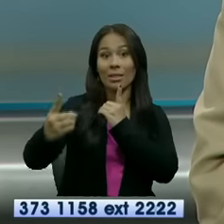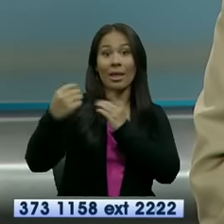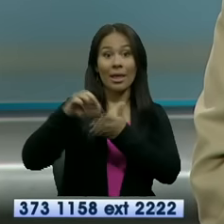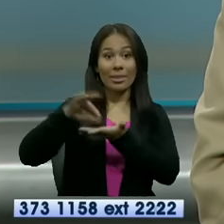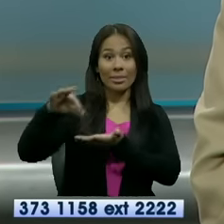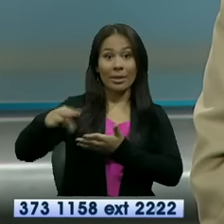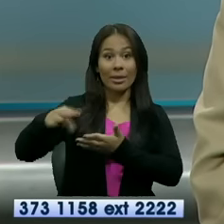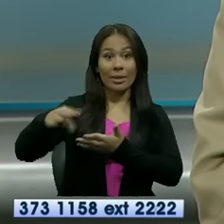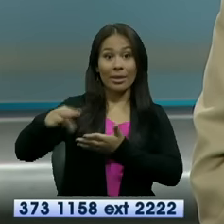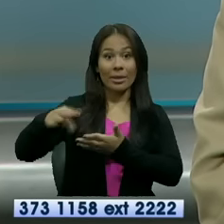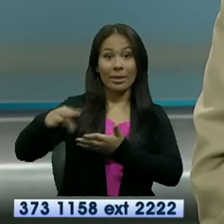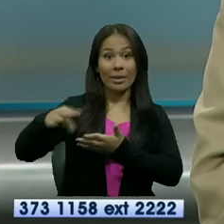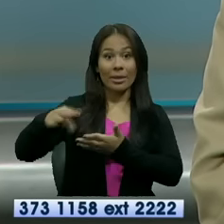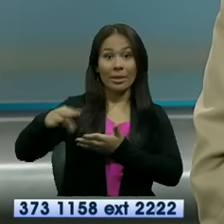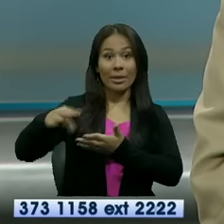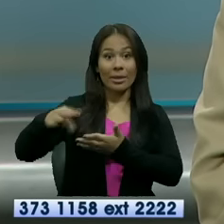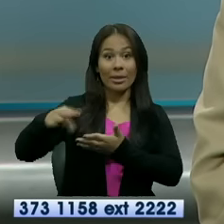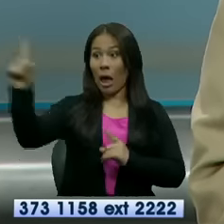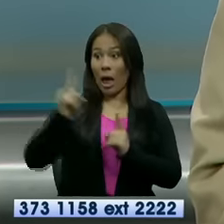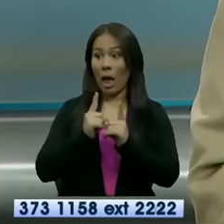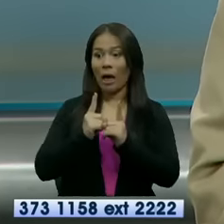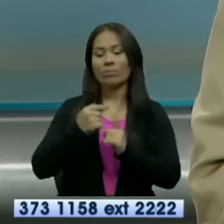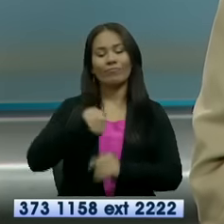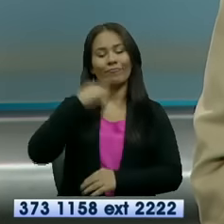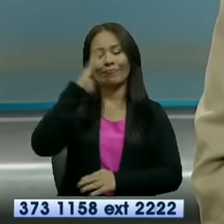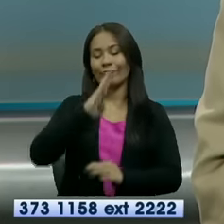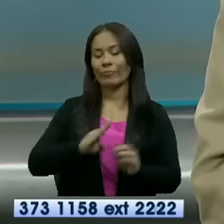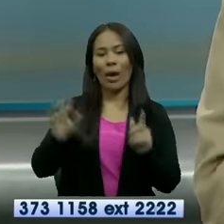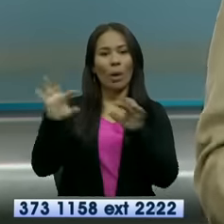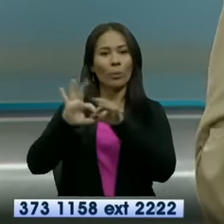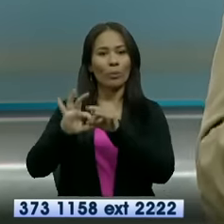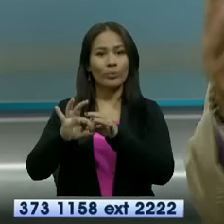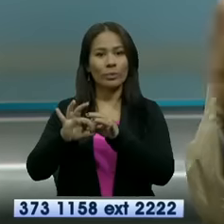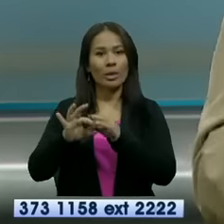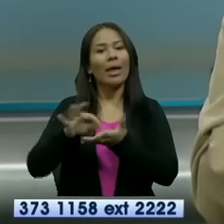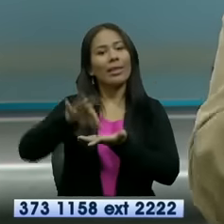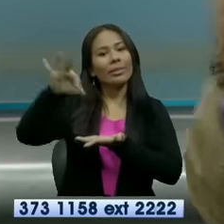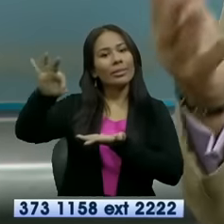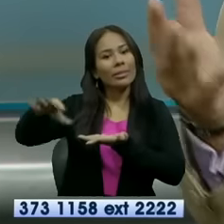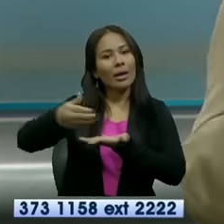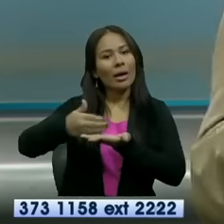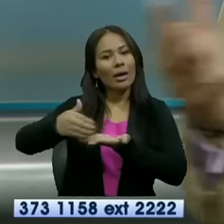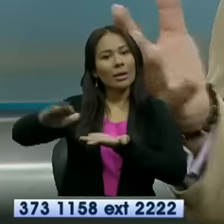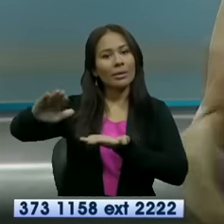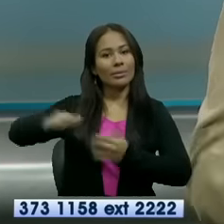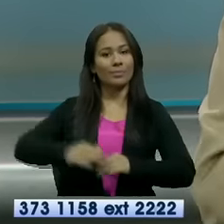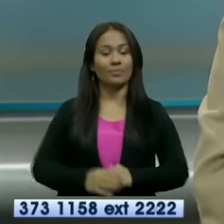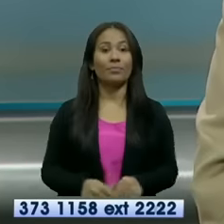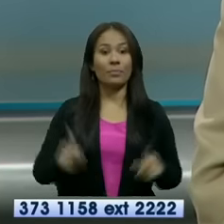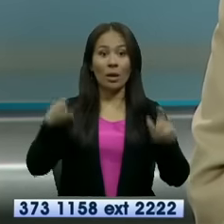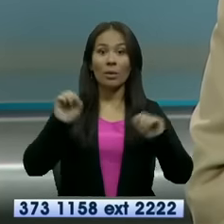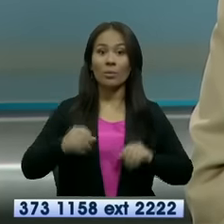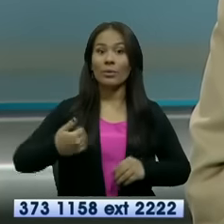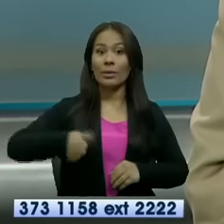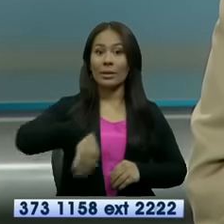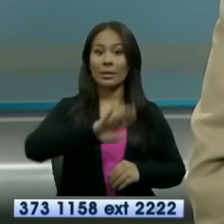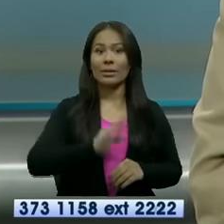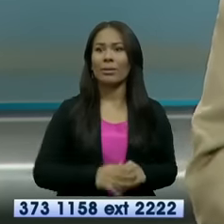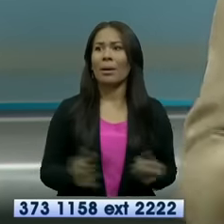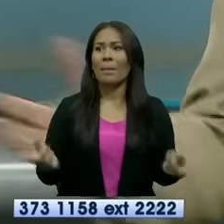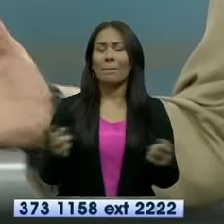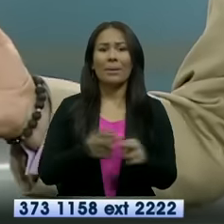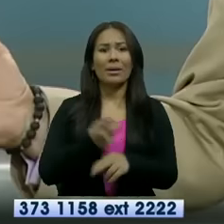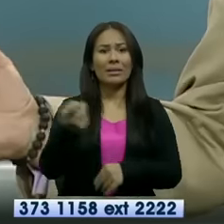no es tuya, nunca fue tuya, ni nunca será tuya. Déjala ir, déjala que vuele con sus alas propias. Peor que tiene